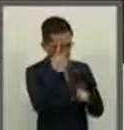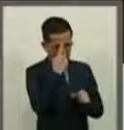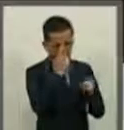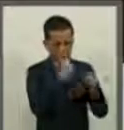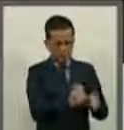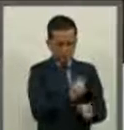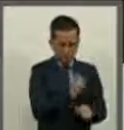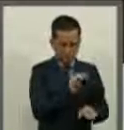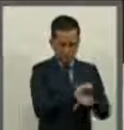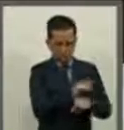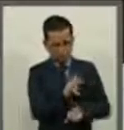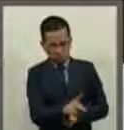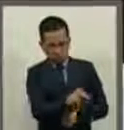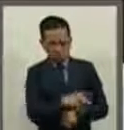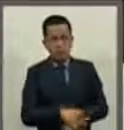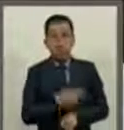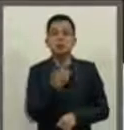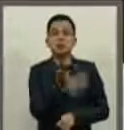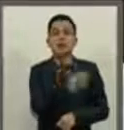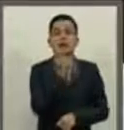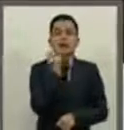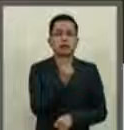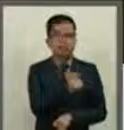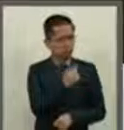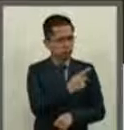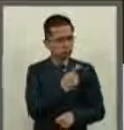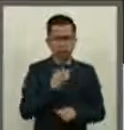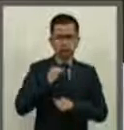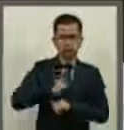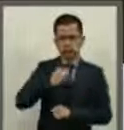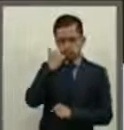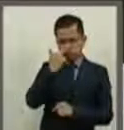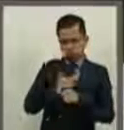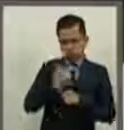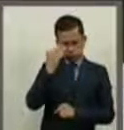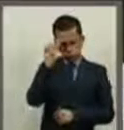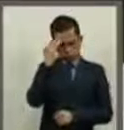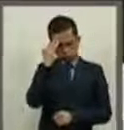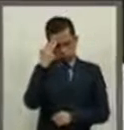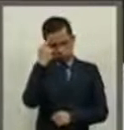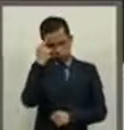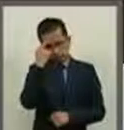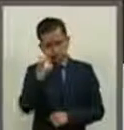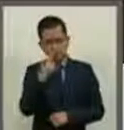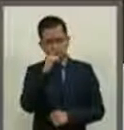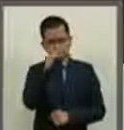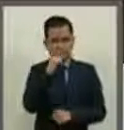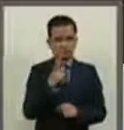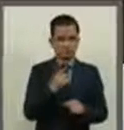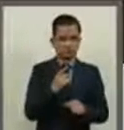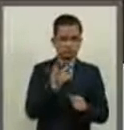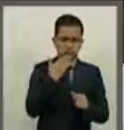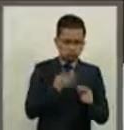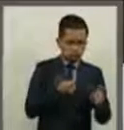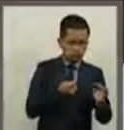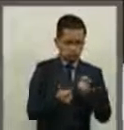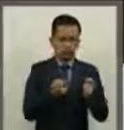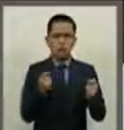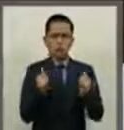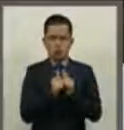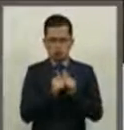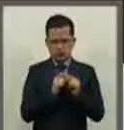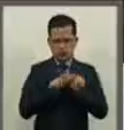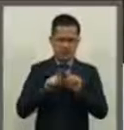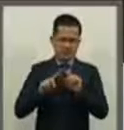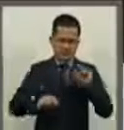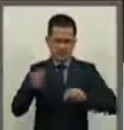no solo será la cabeza del sector para coordinar los esquemas de coordinación entre los distintos órdenes de gobierno